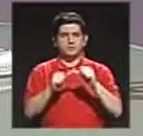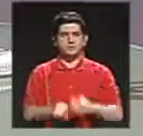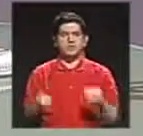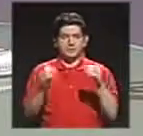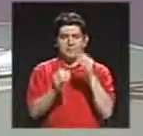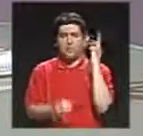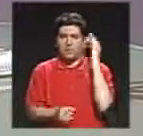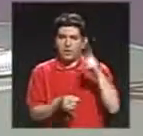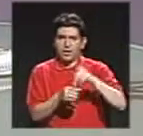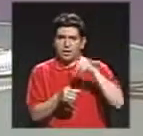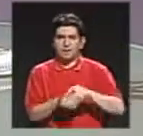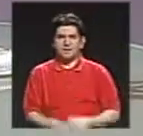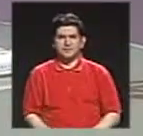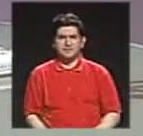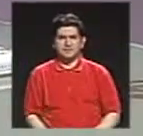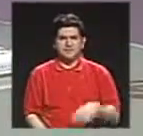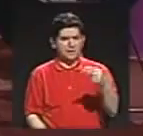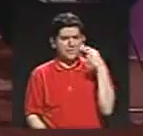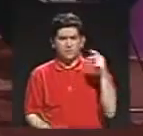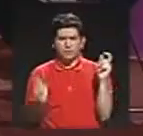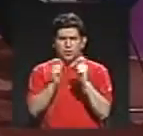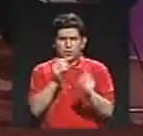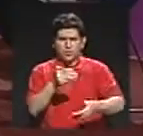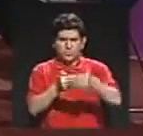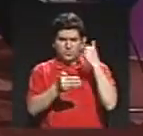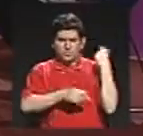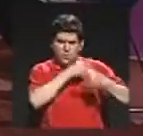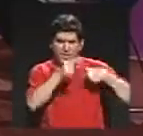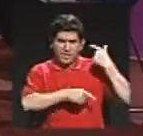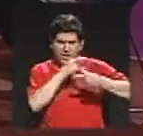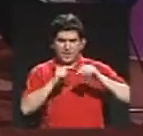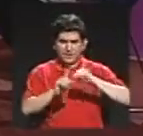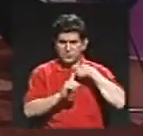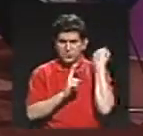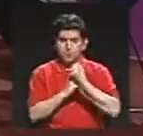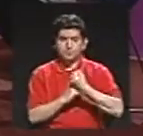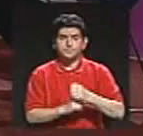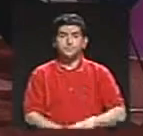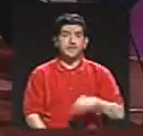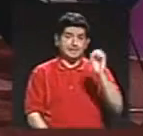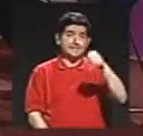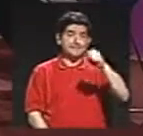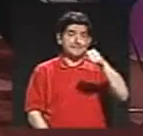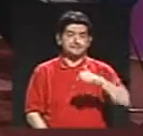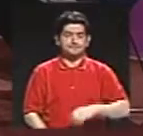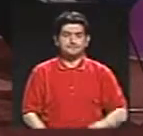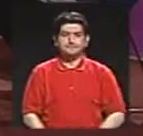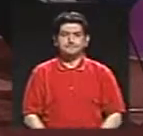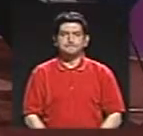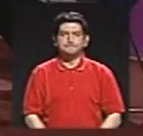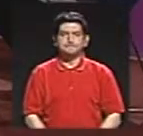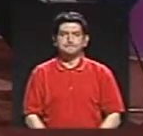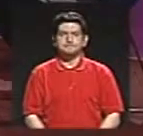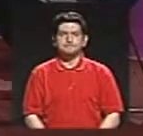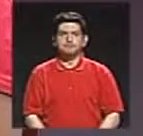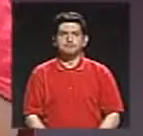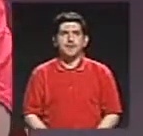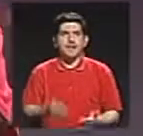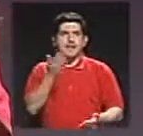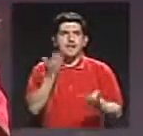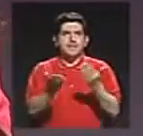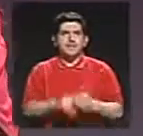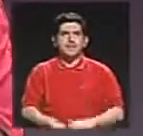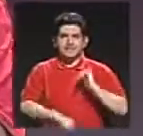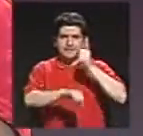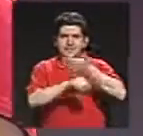vez más mujeres existe un antecedente generacional para que eso sea así sí sí para hacerte como una